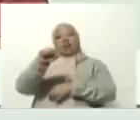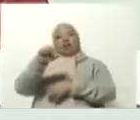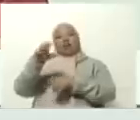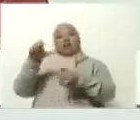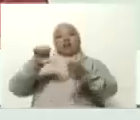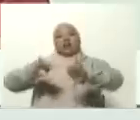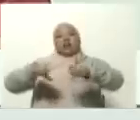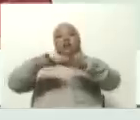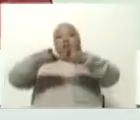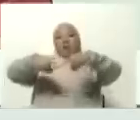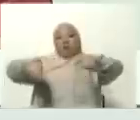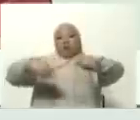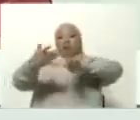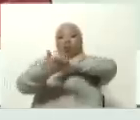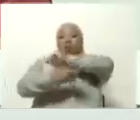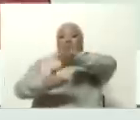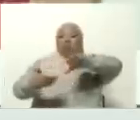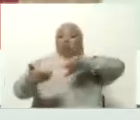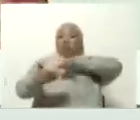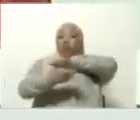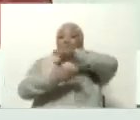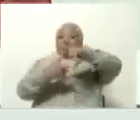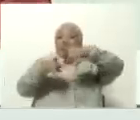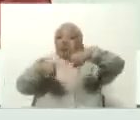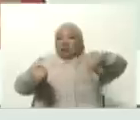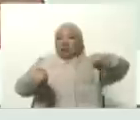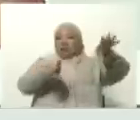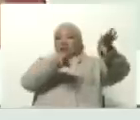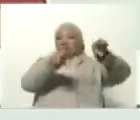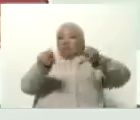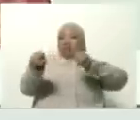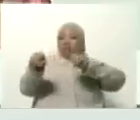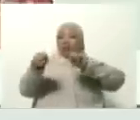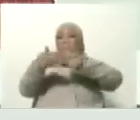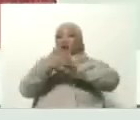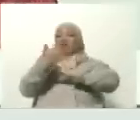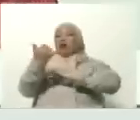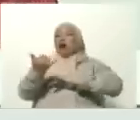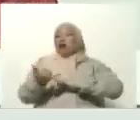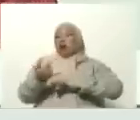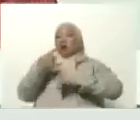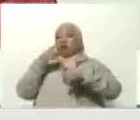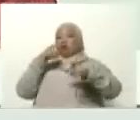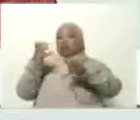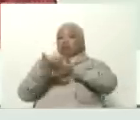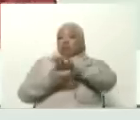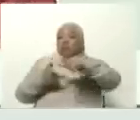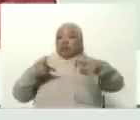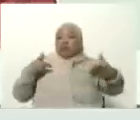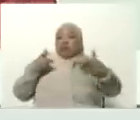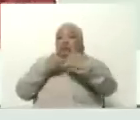como en 600 pedazos. O a Irak, que se está tratando de recomponer ahora,